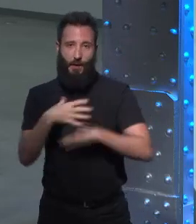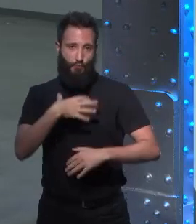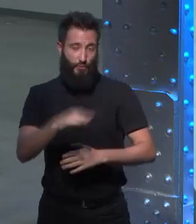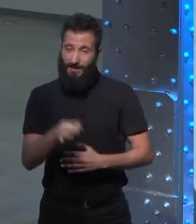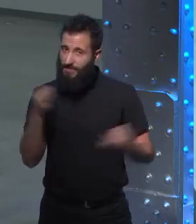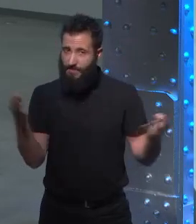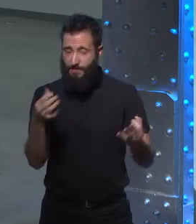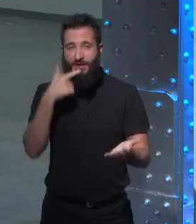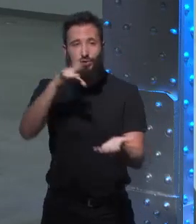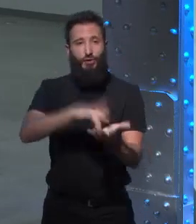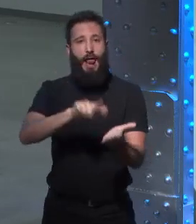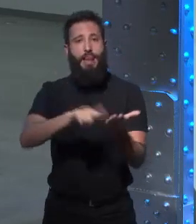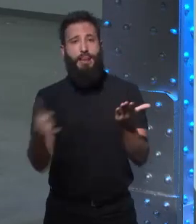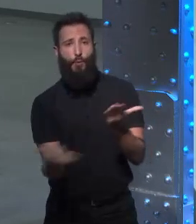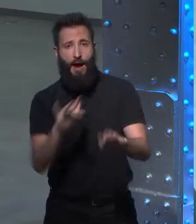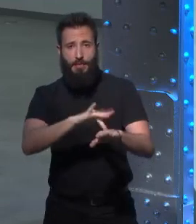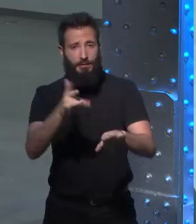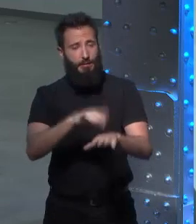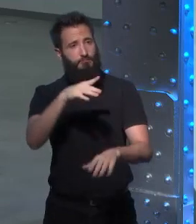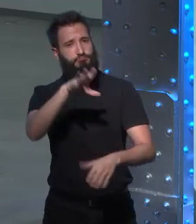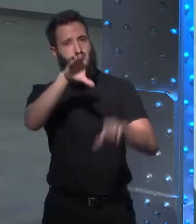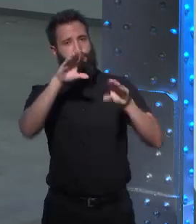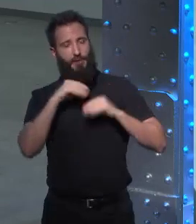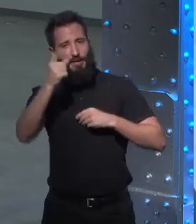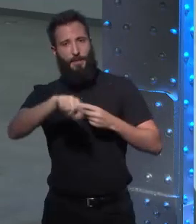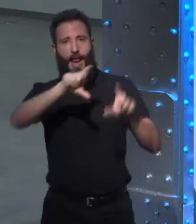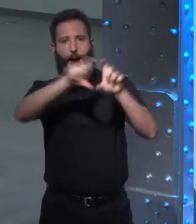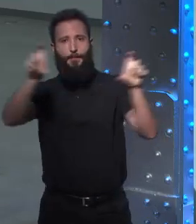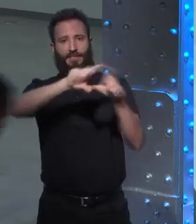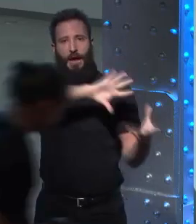lenguaje digital y saber aplicarlo al mundo de la empresa,